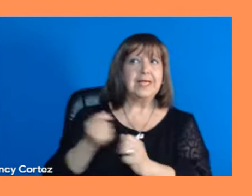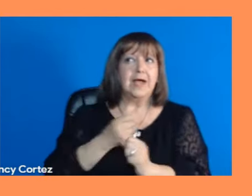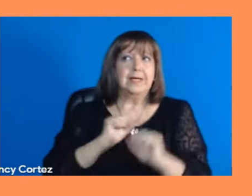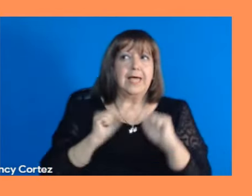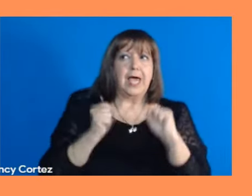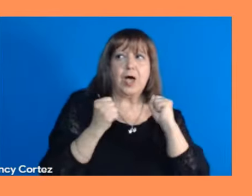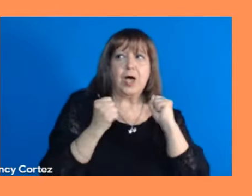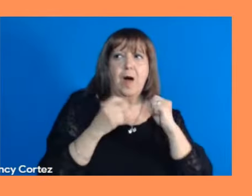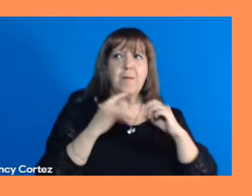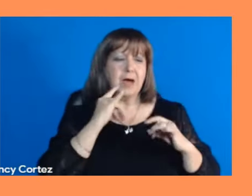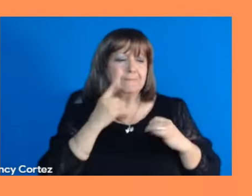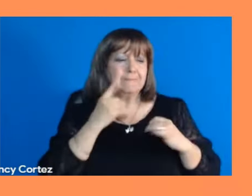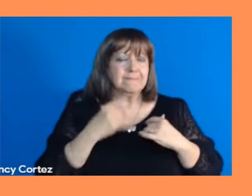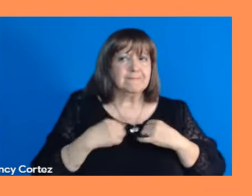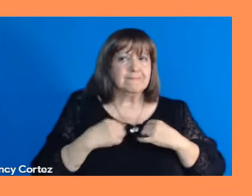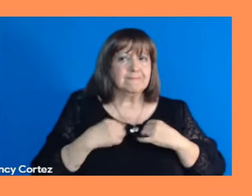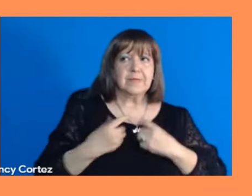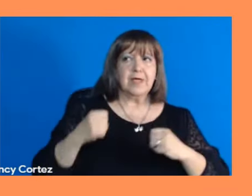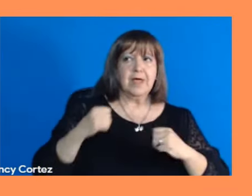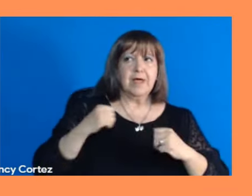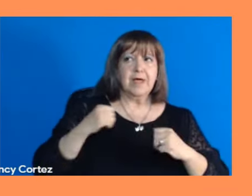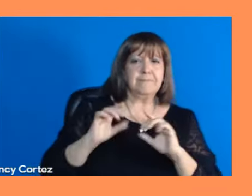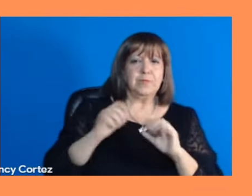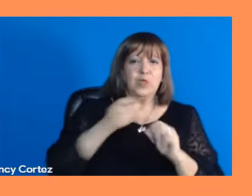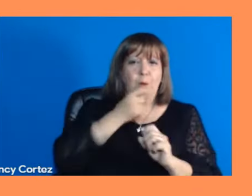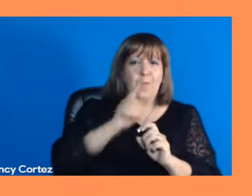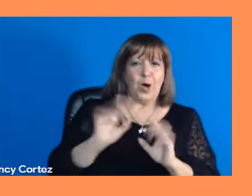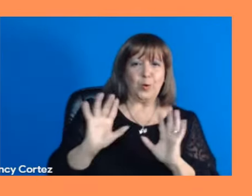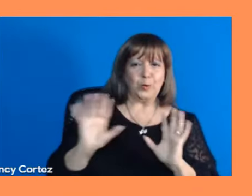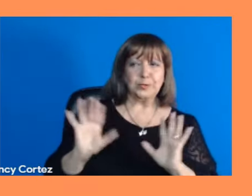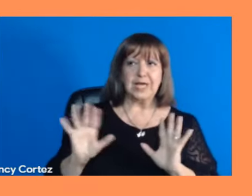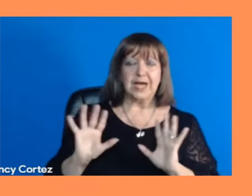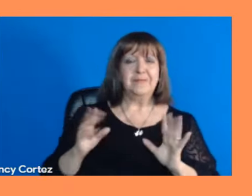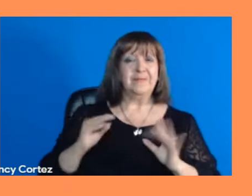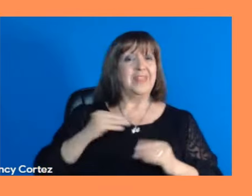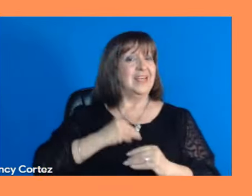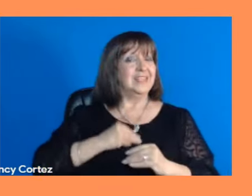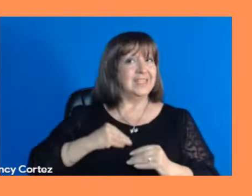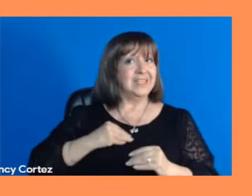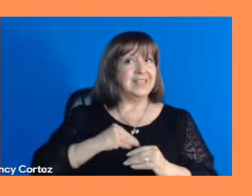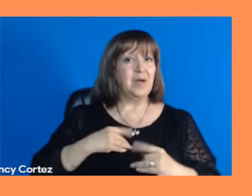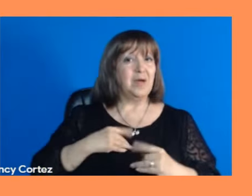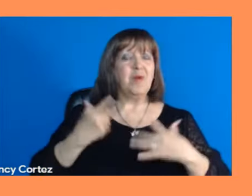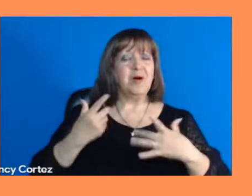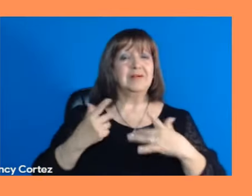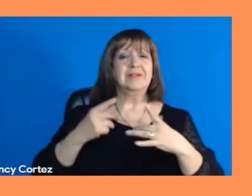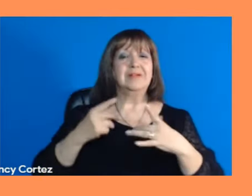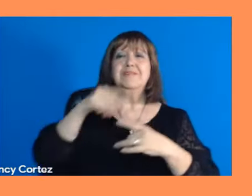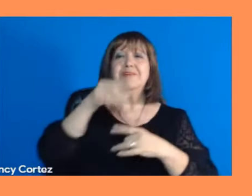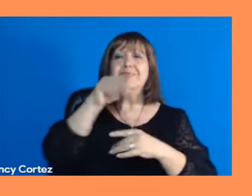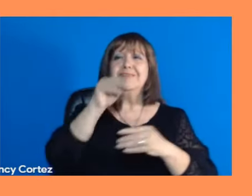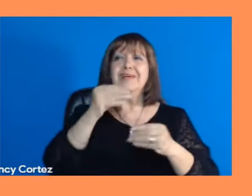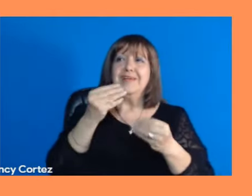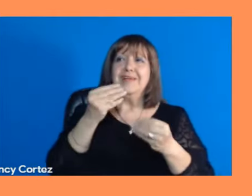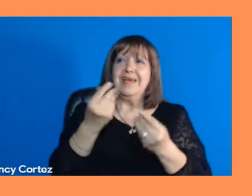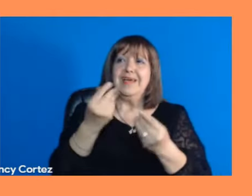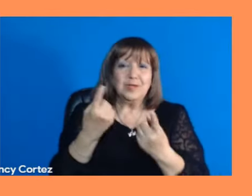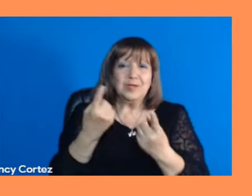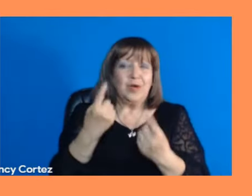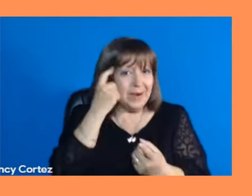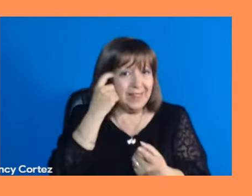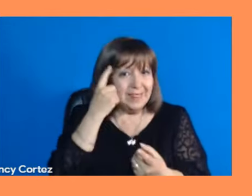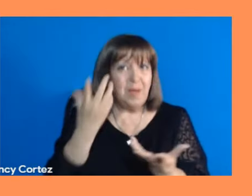Dar espacio a lo que sentimos y a lo que sienten los otros nos da la posibilidad de construir relaciones basadas en